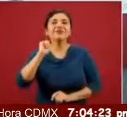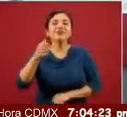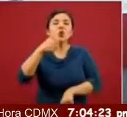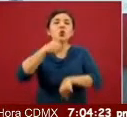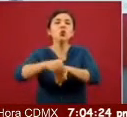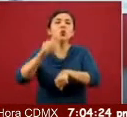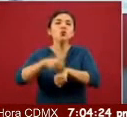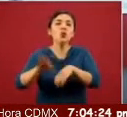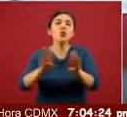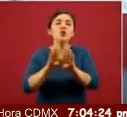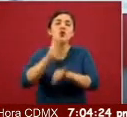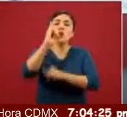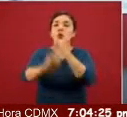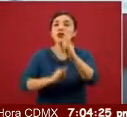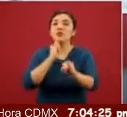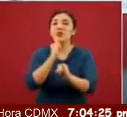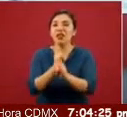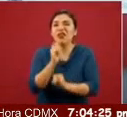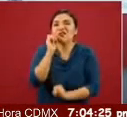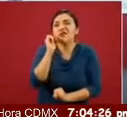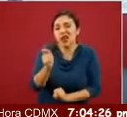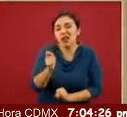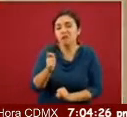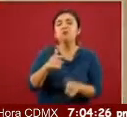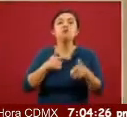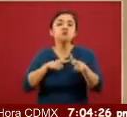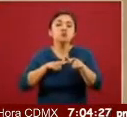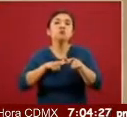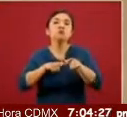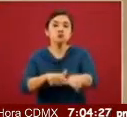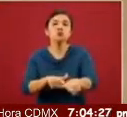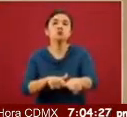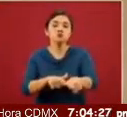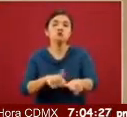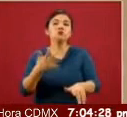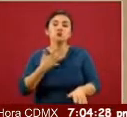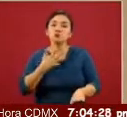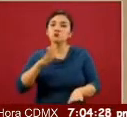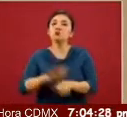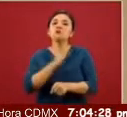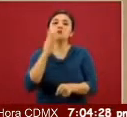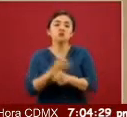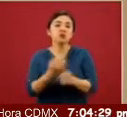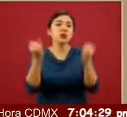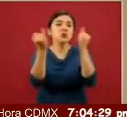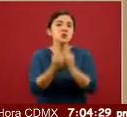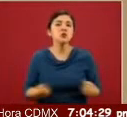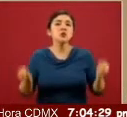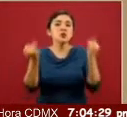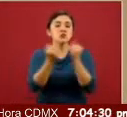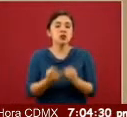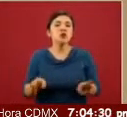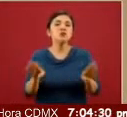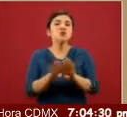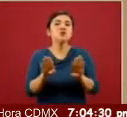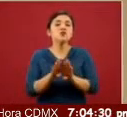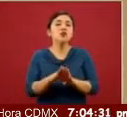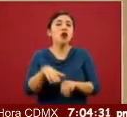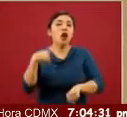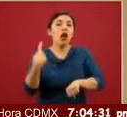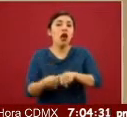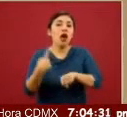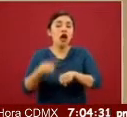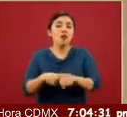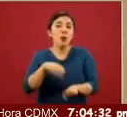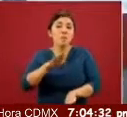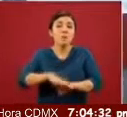nivel internacional. Continúa una estabilidad en el sentido de que se ha mantenido la pandemia activa en